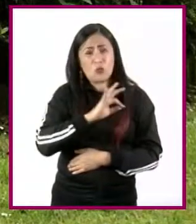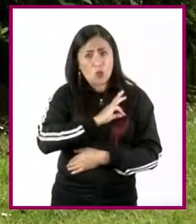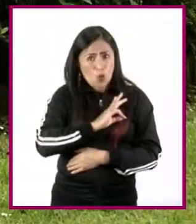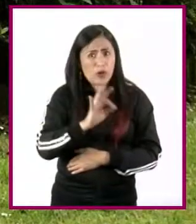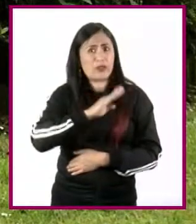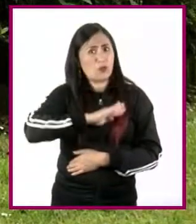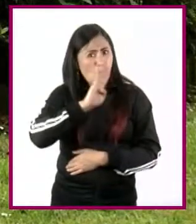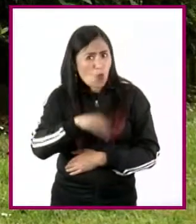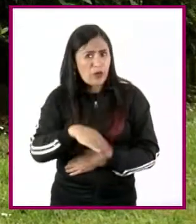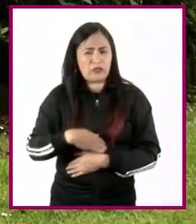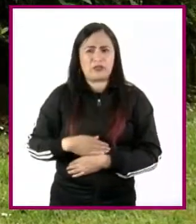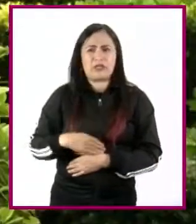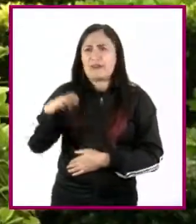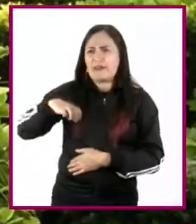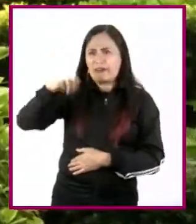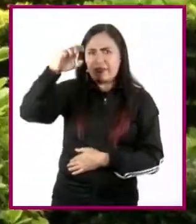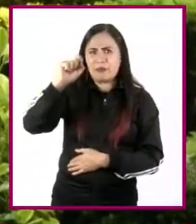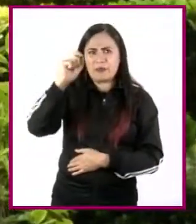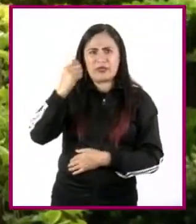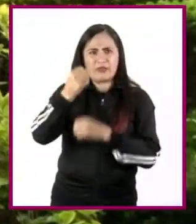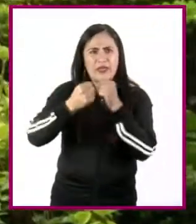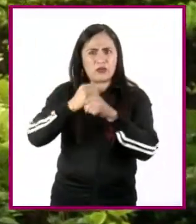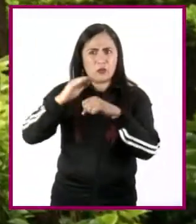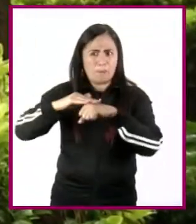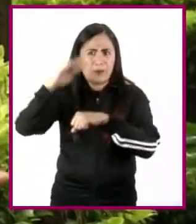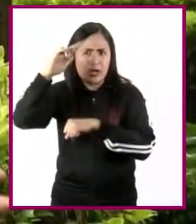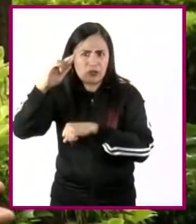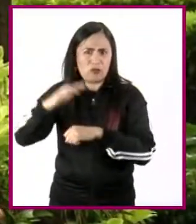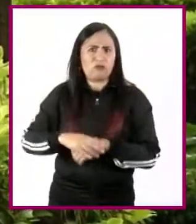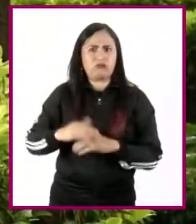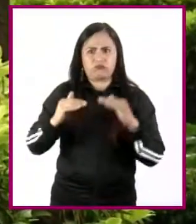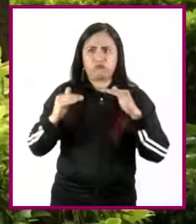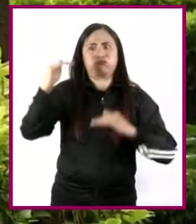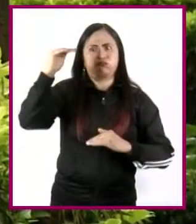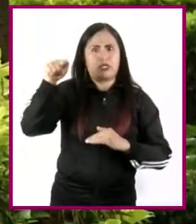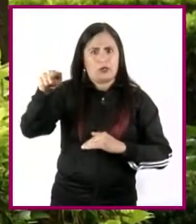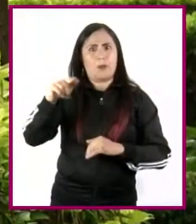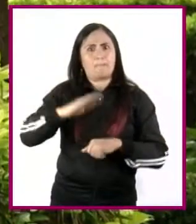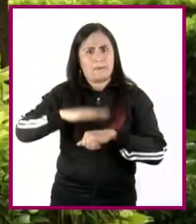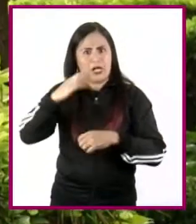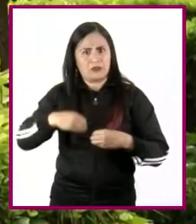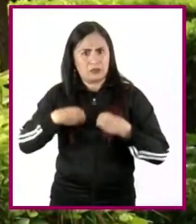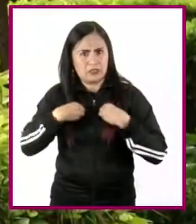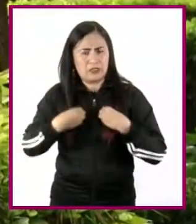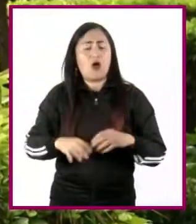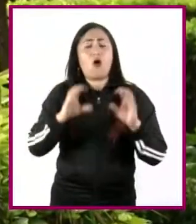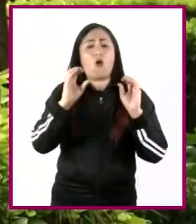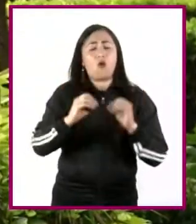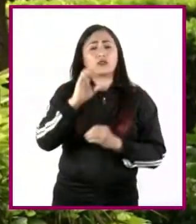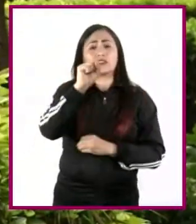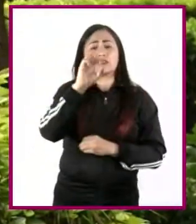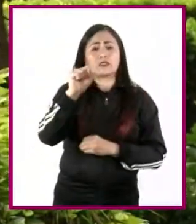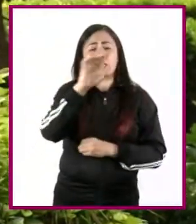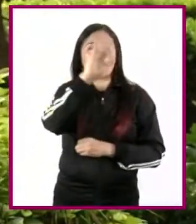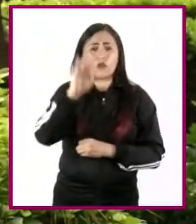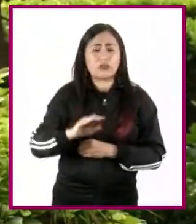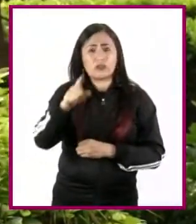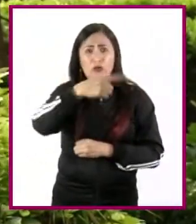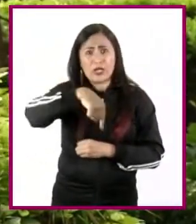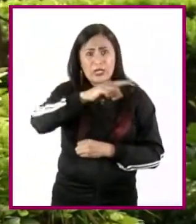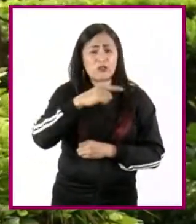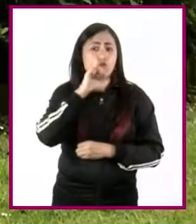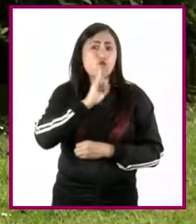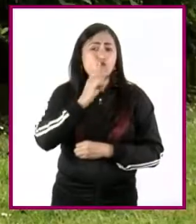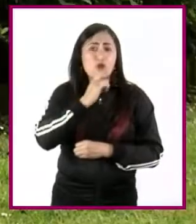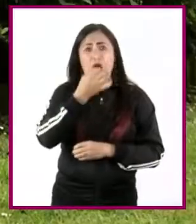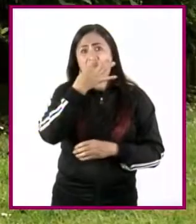bebés de mujeres mayores de 20 años, o que en países de ingresos bajos el 60% de las mujeres no tienen acceso a